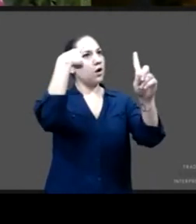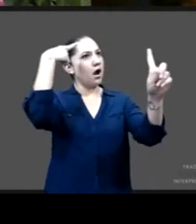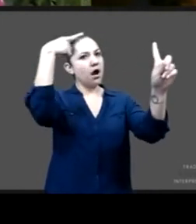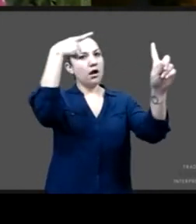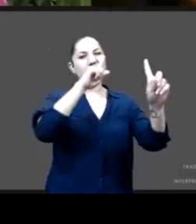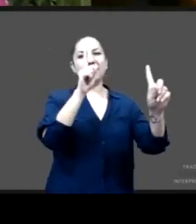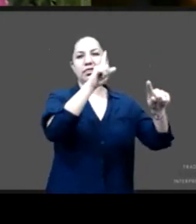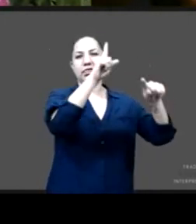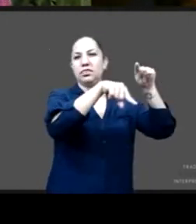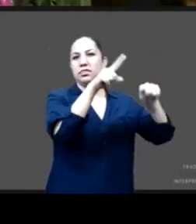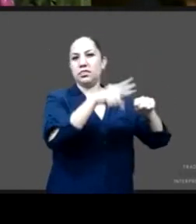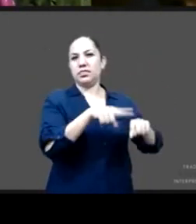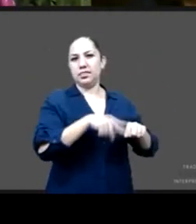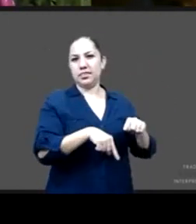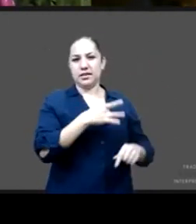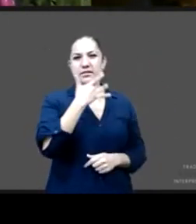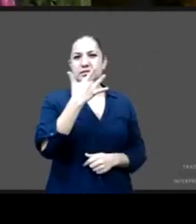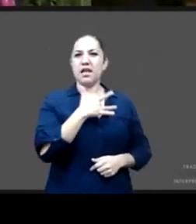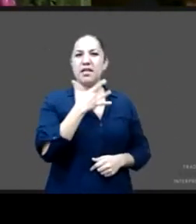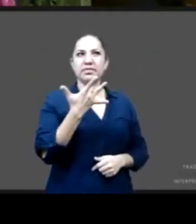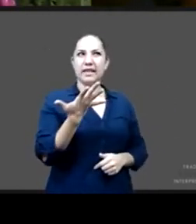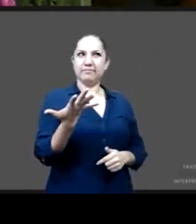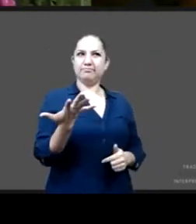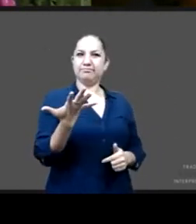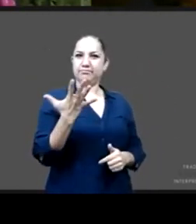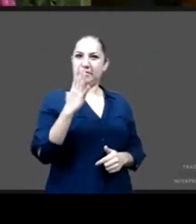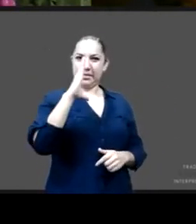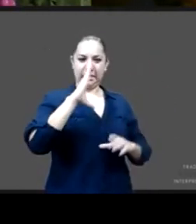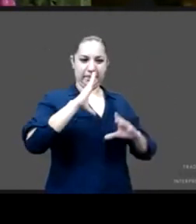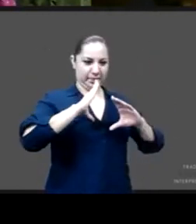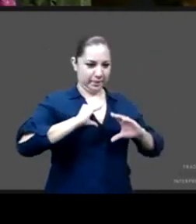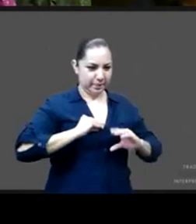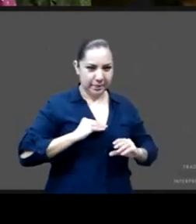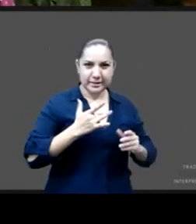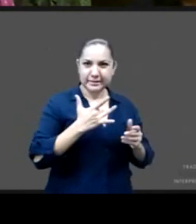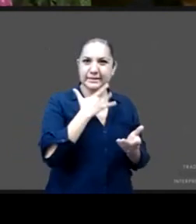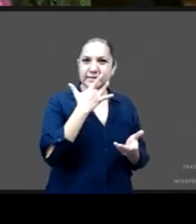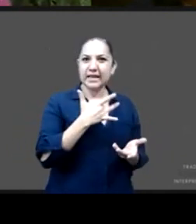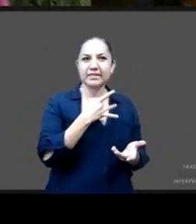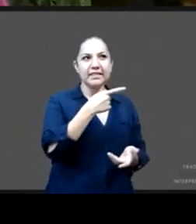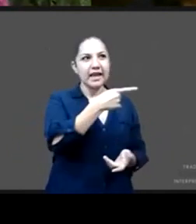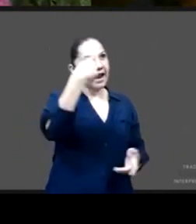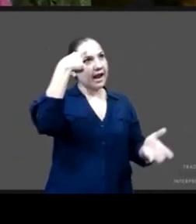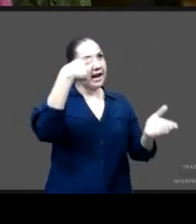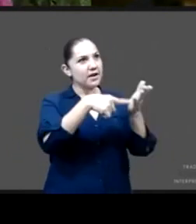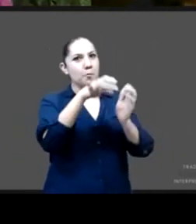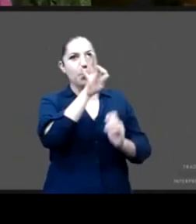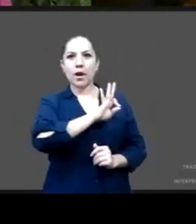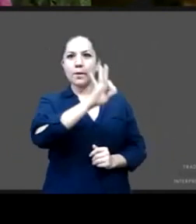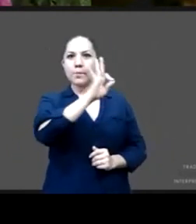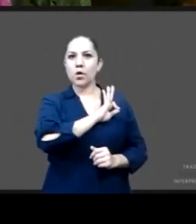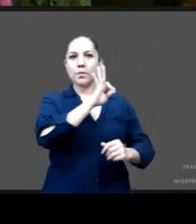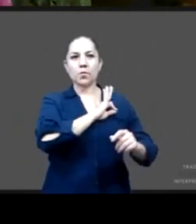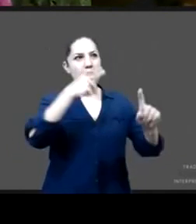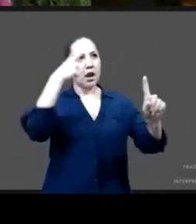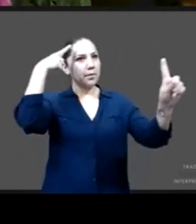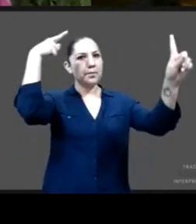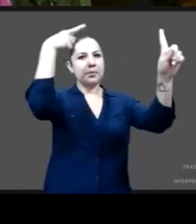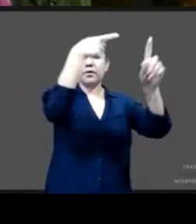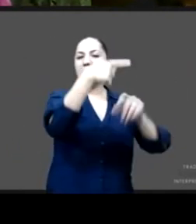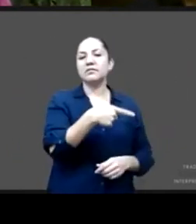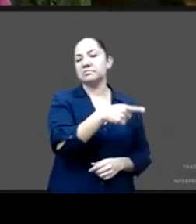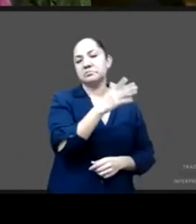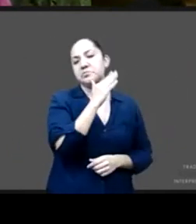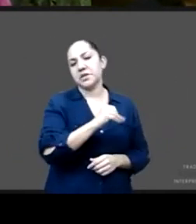desmoralizar a los que pensamos y creemos que esto no puede ser posible sostenerlo mucho tiempo y que es